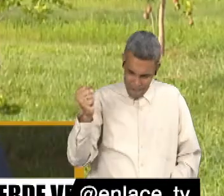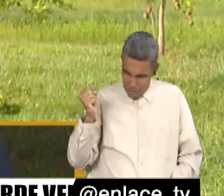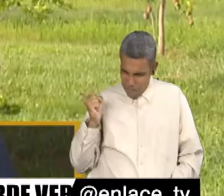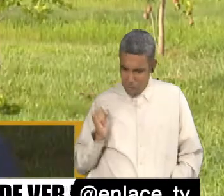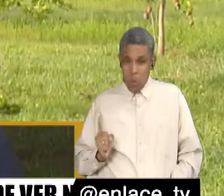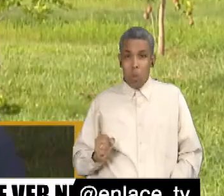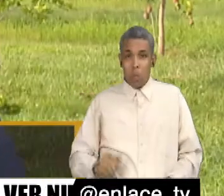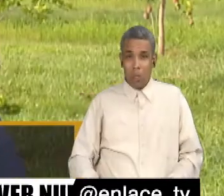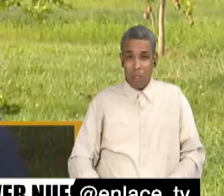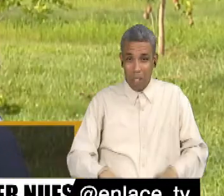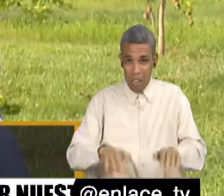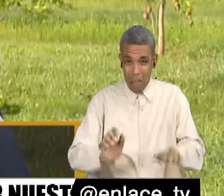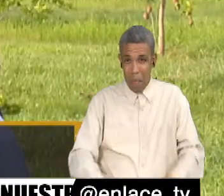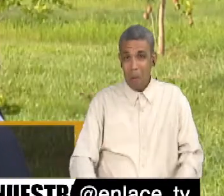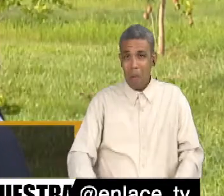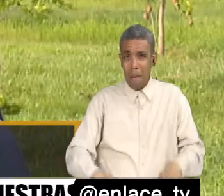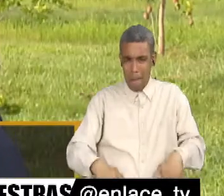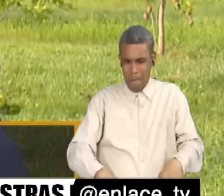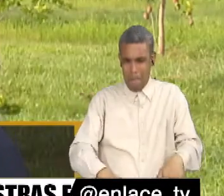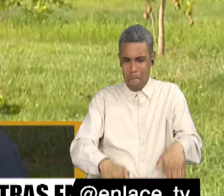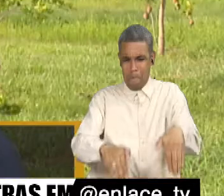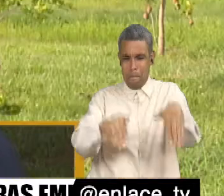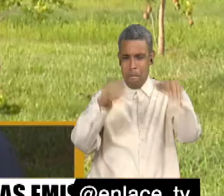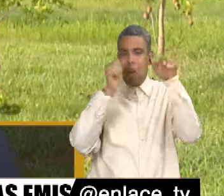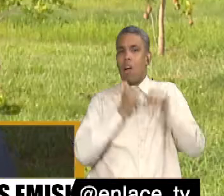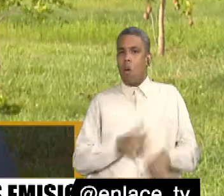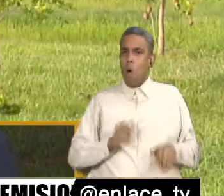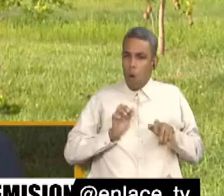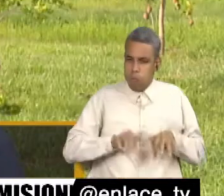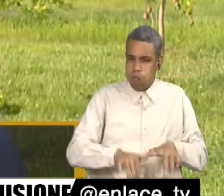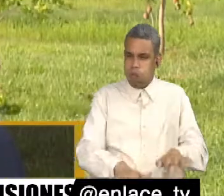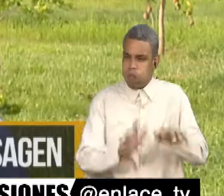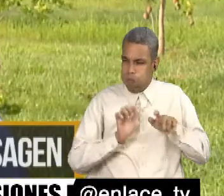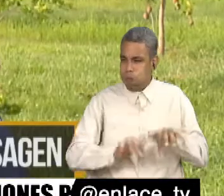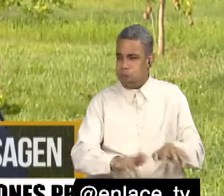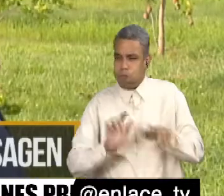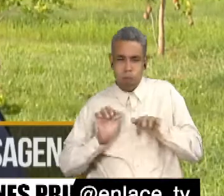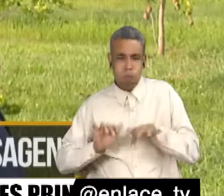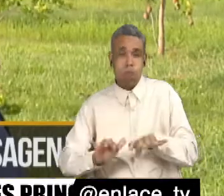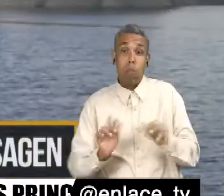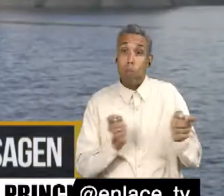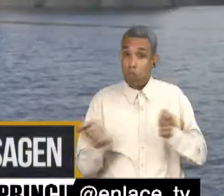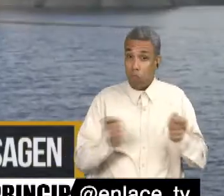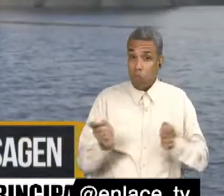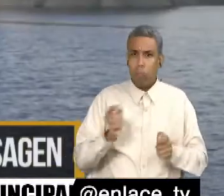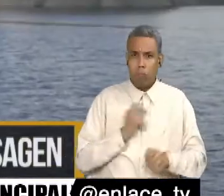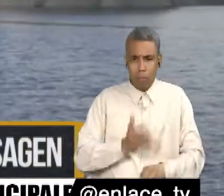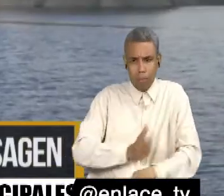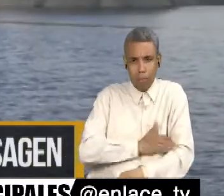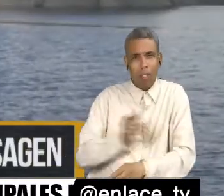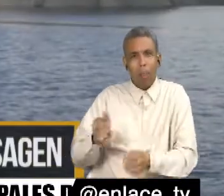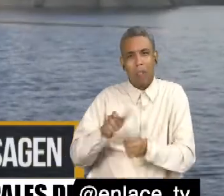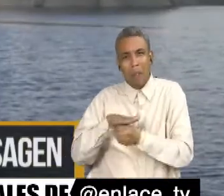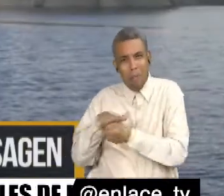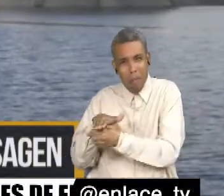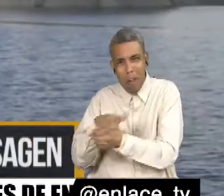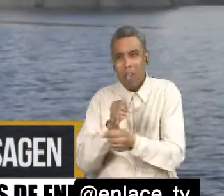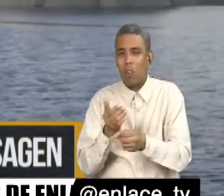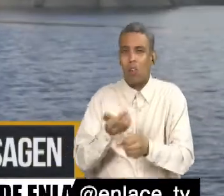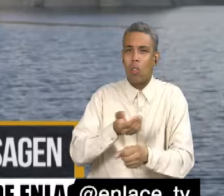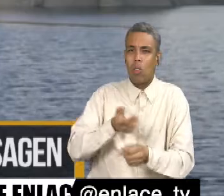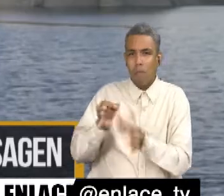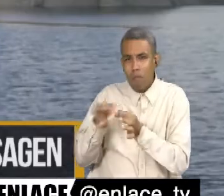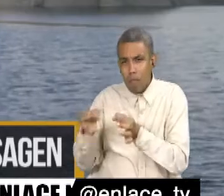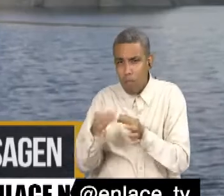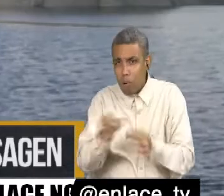y contingencias se vincula de forma directa con los consejos municipales de riesgo, con las alcaldías y con la oficina de gestión del riesgo del